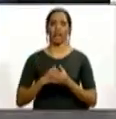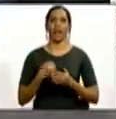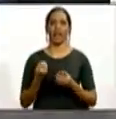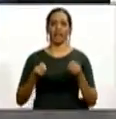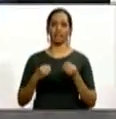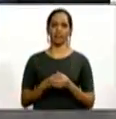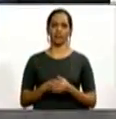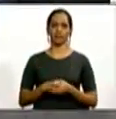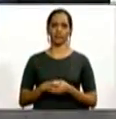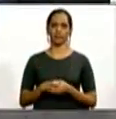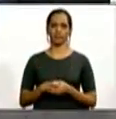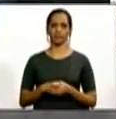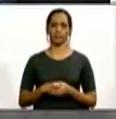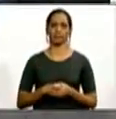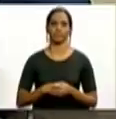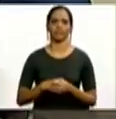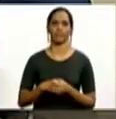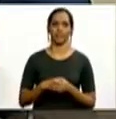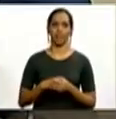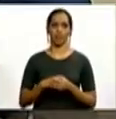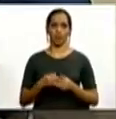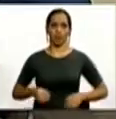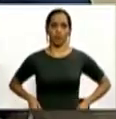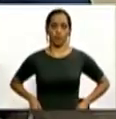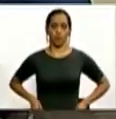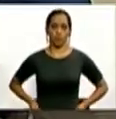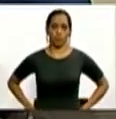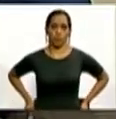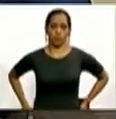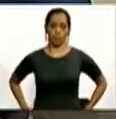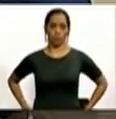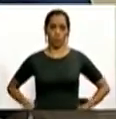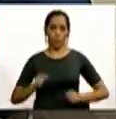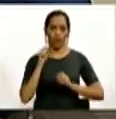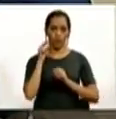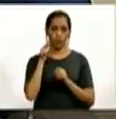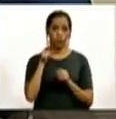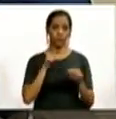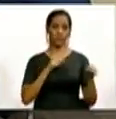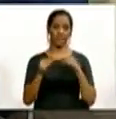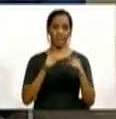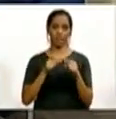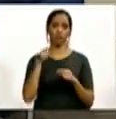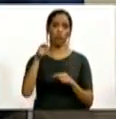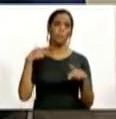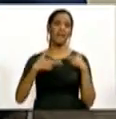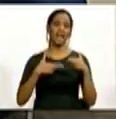acciones. O sea, cuando estaba dirigiendo la masacre, tú en la avenida Amaral, malandro, matando...